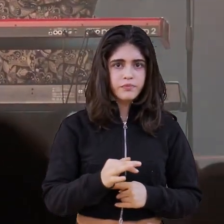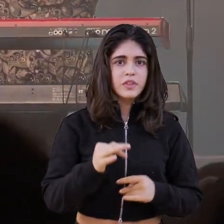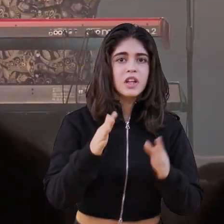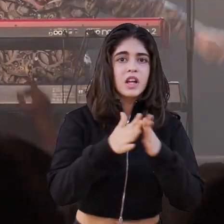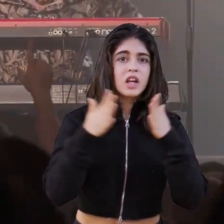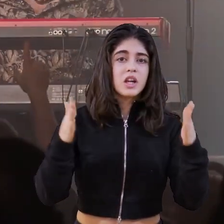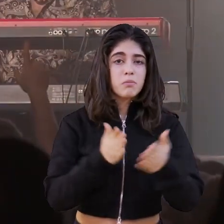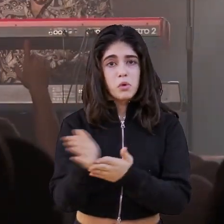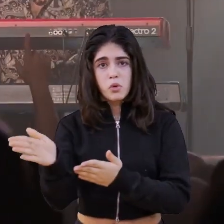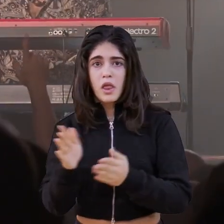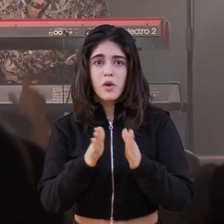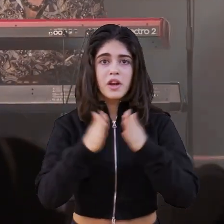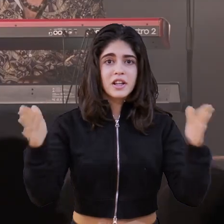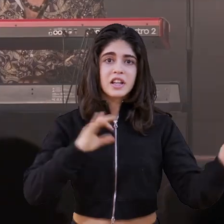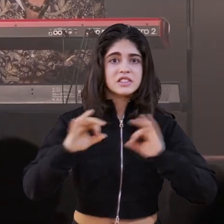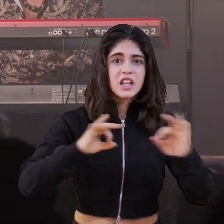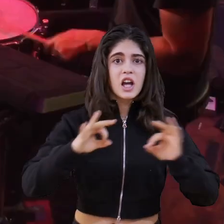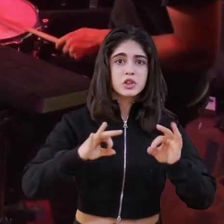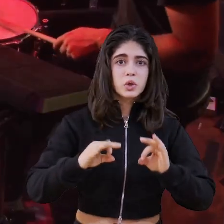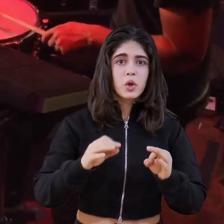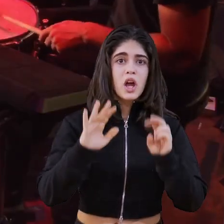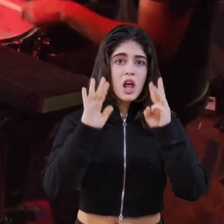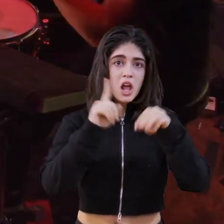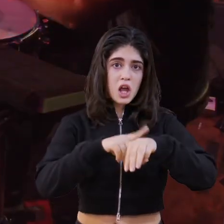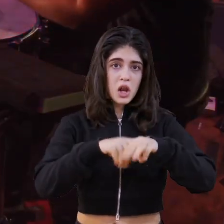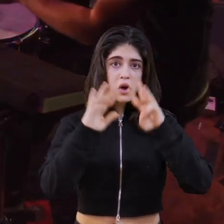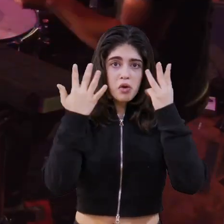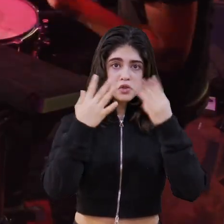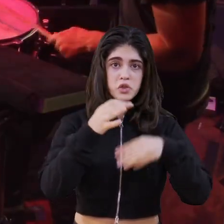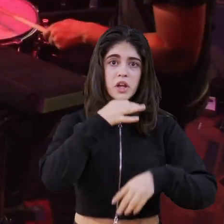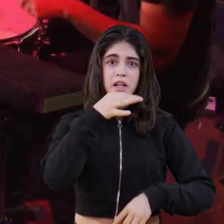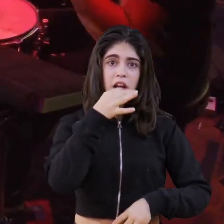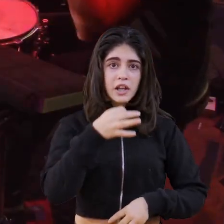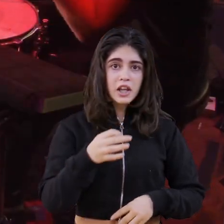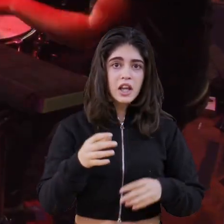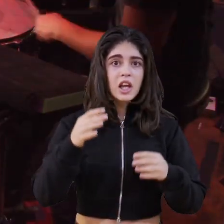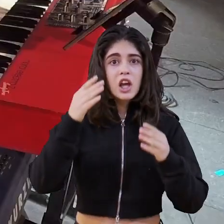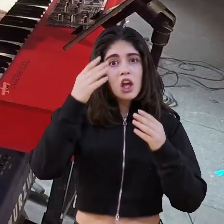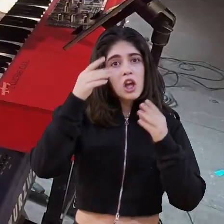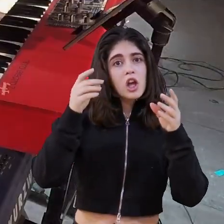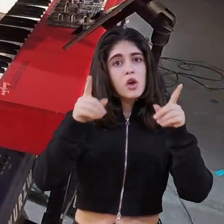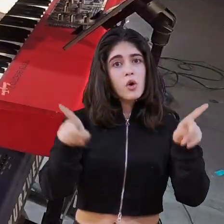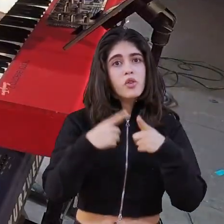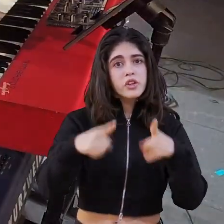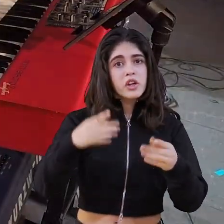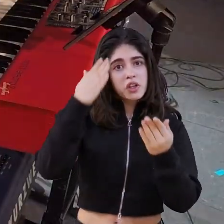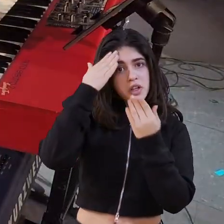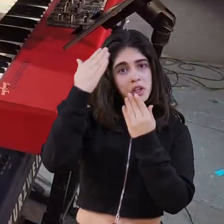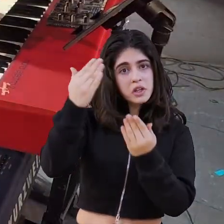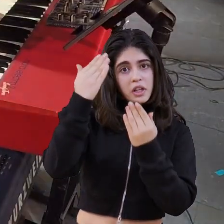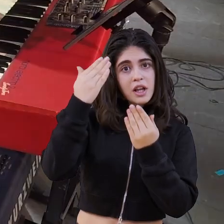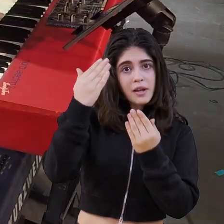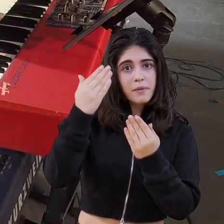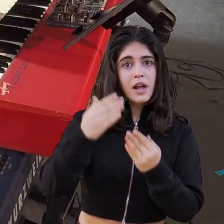británico Pim Floyd, a cargo de Otherside, y que tiene las localidades ya agotadas. Por otro, en el Teatro